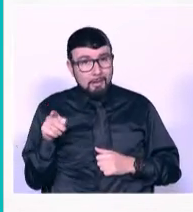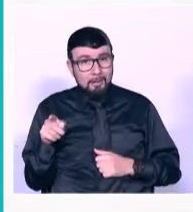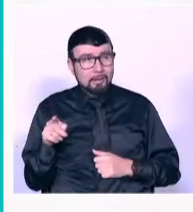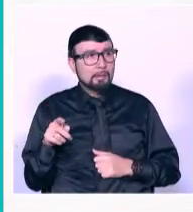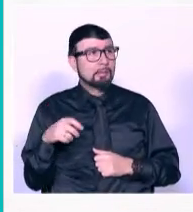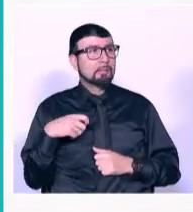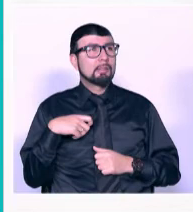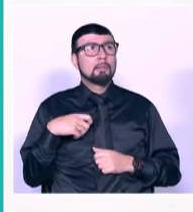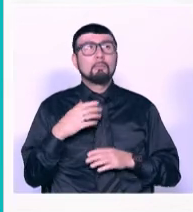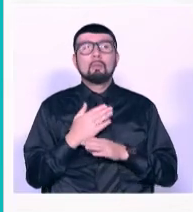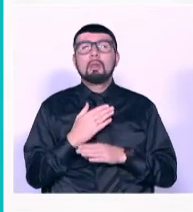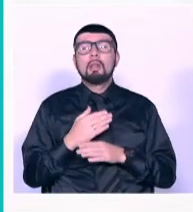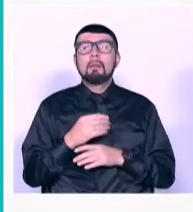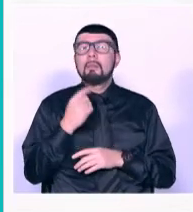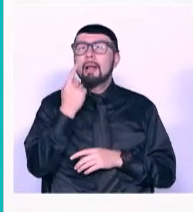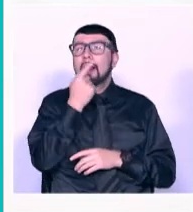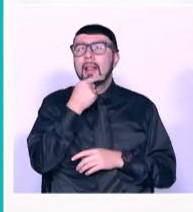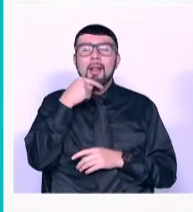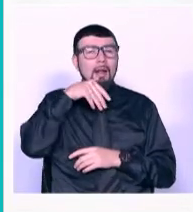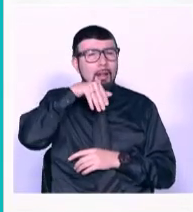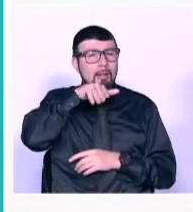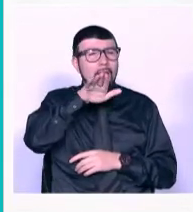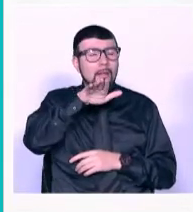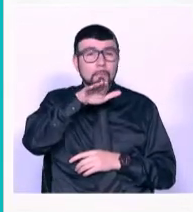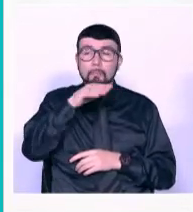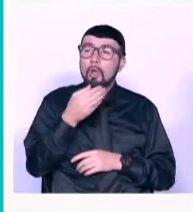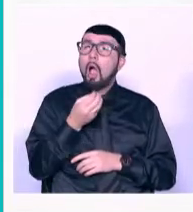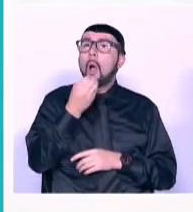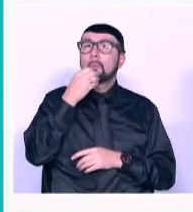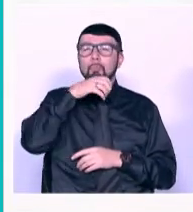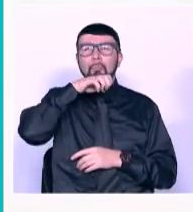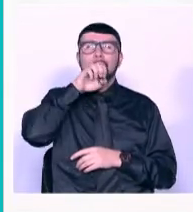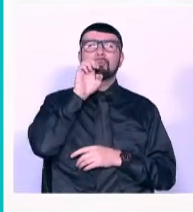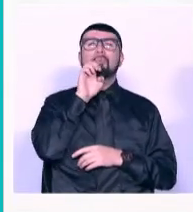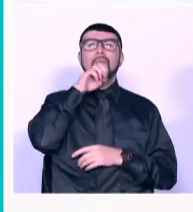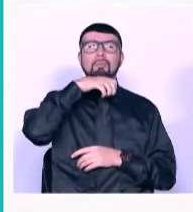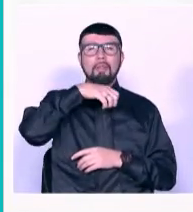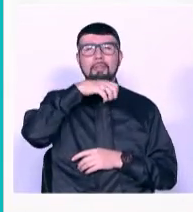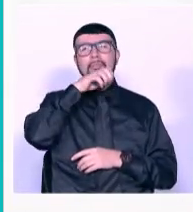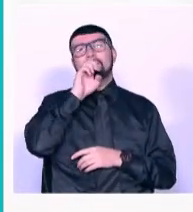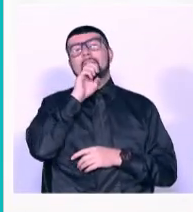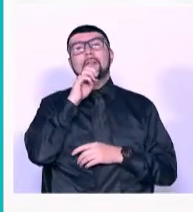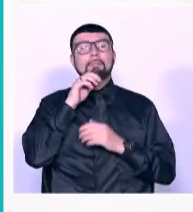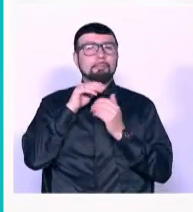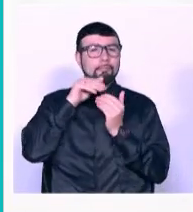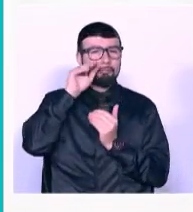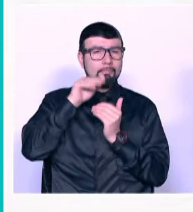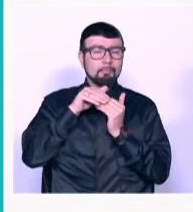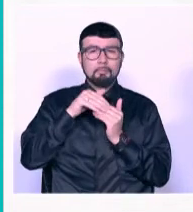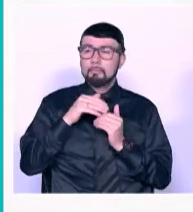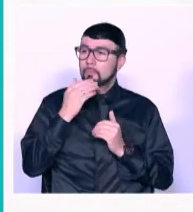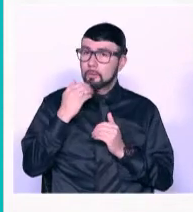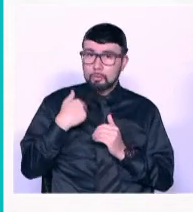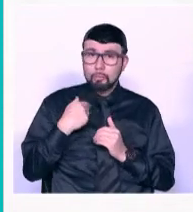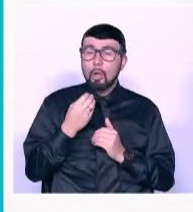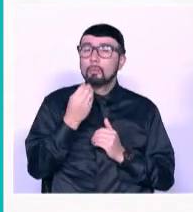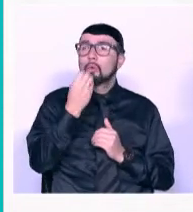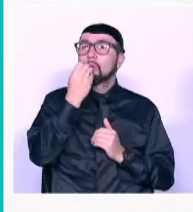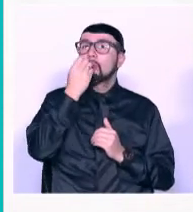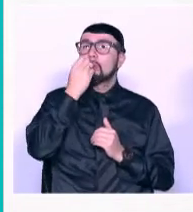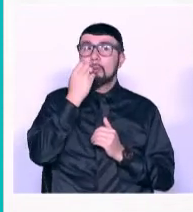poniendo la lengua mal, cuando el paciente traga está poniendo la lengua entre los dientes. Si yo pongo la lengua ahí,